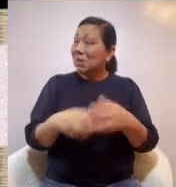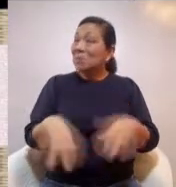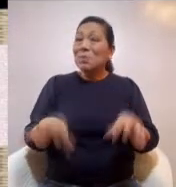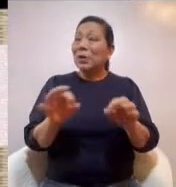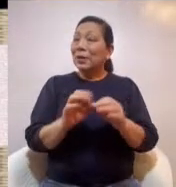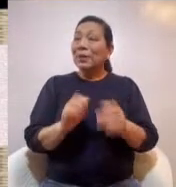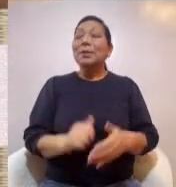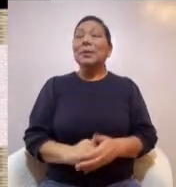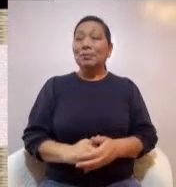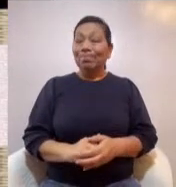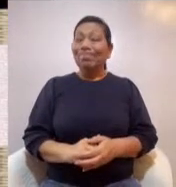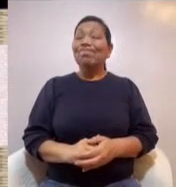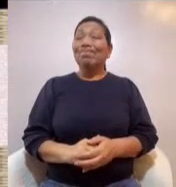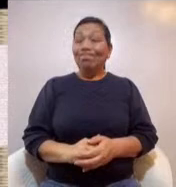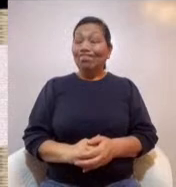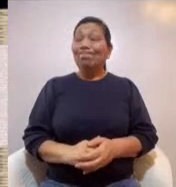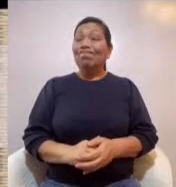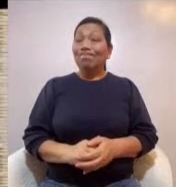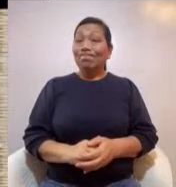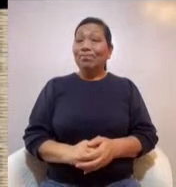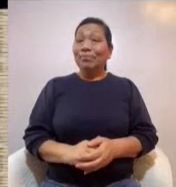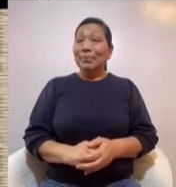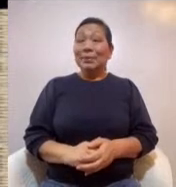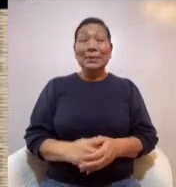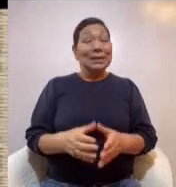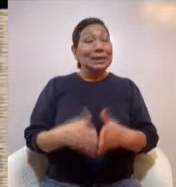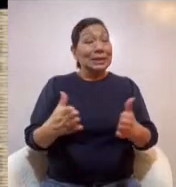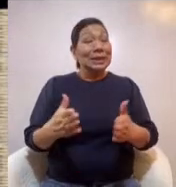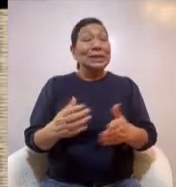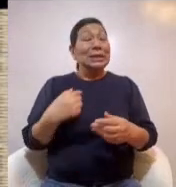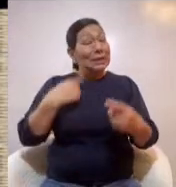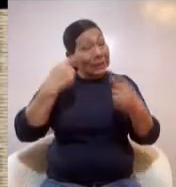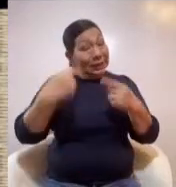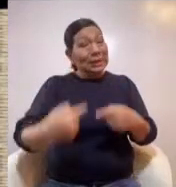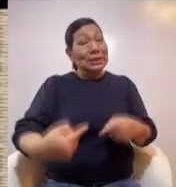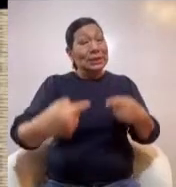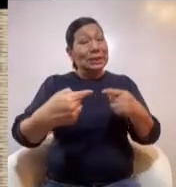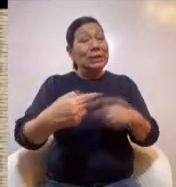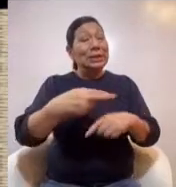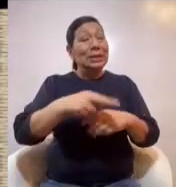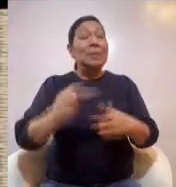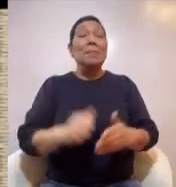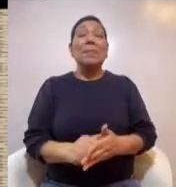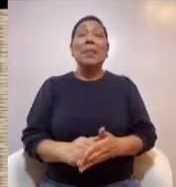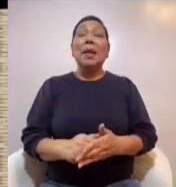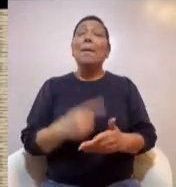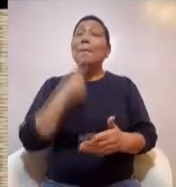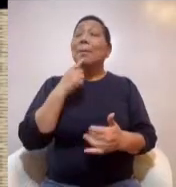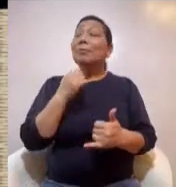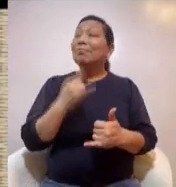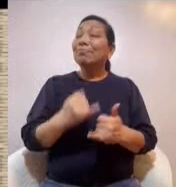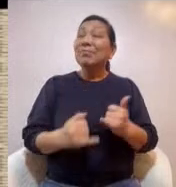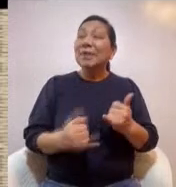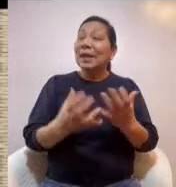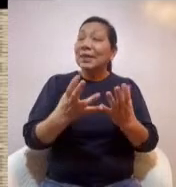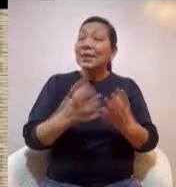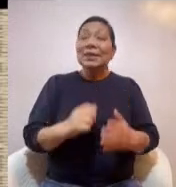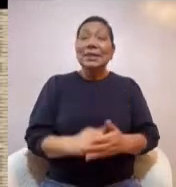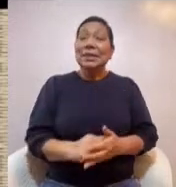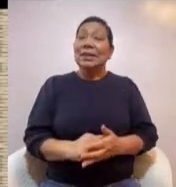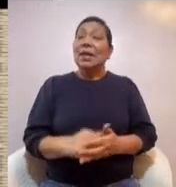realmente relevante. Esa es nuestro gran reto en la región. Bien, para